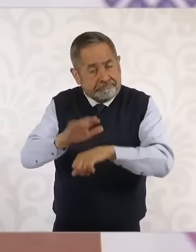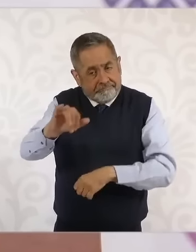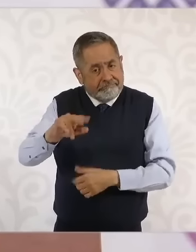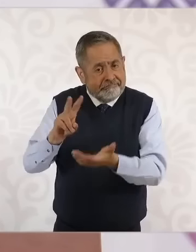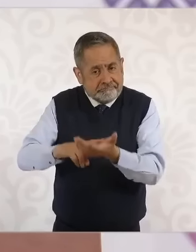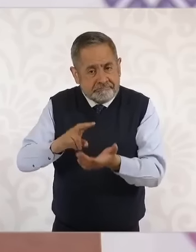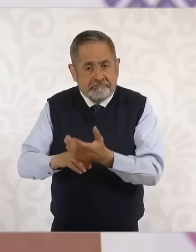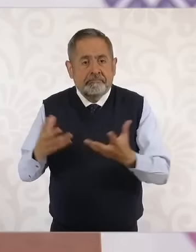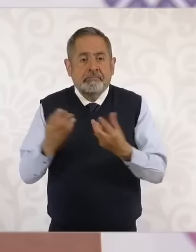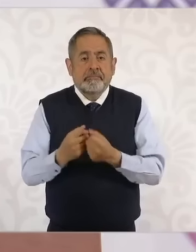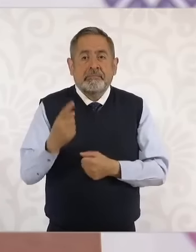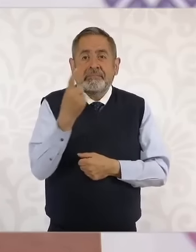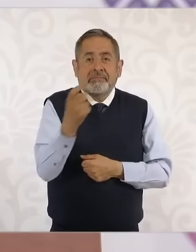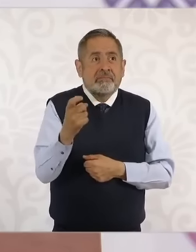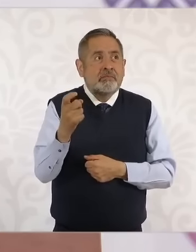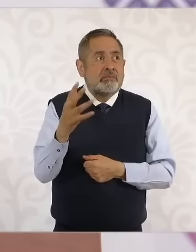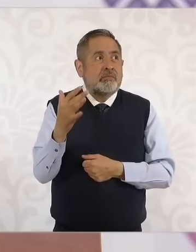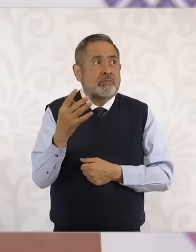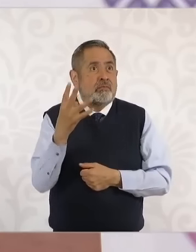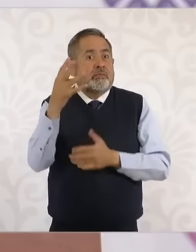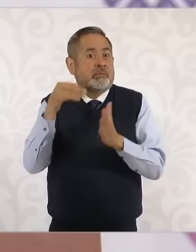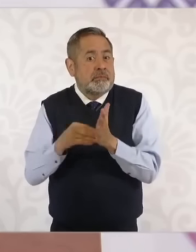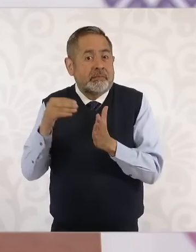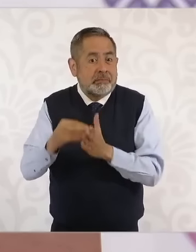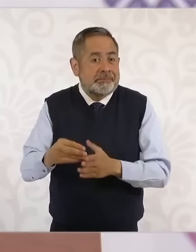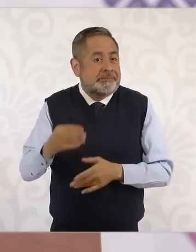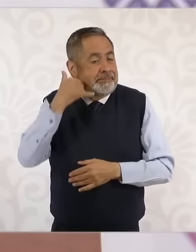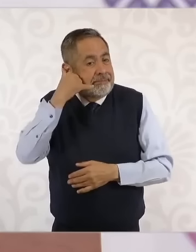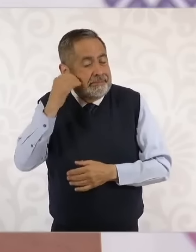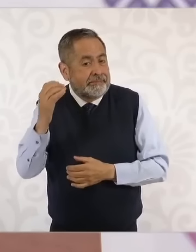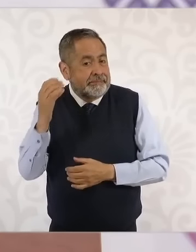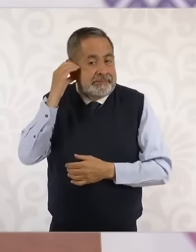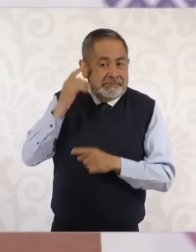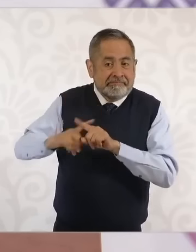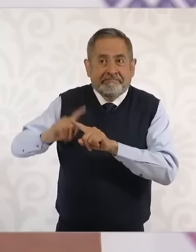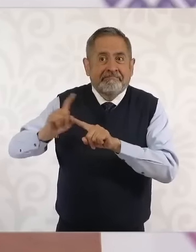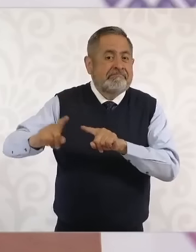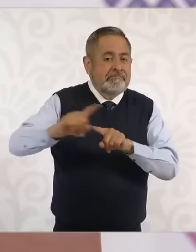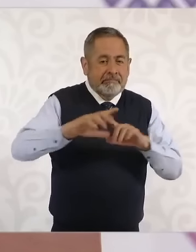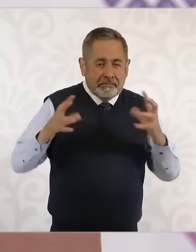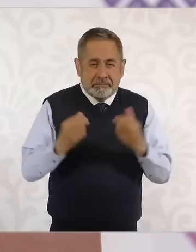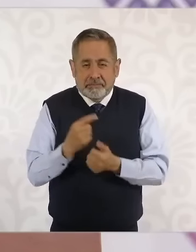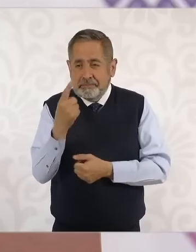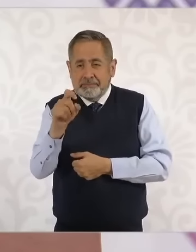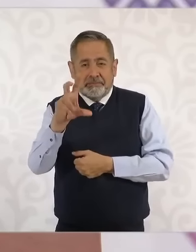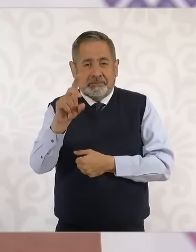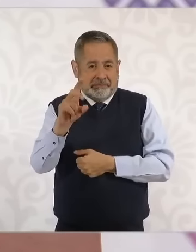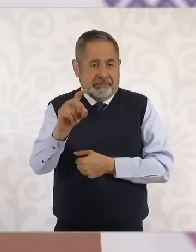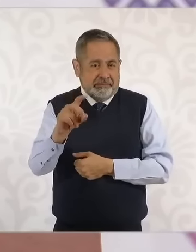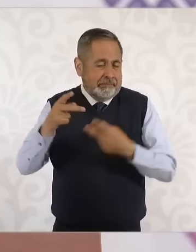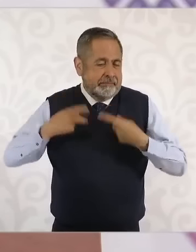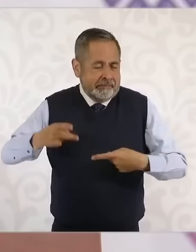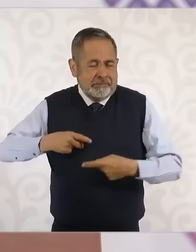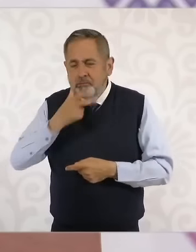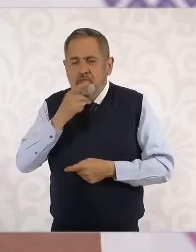son 154 millones de teléfonos en el país. Es decir, son 130 millones de mexicanos,